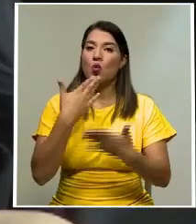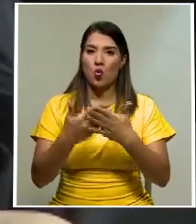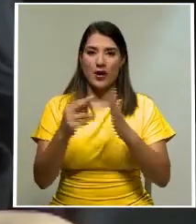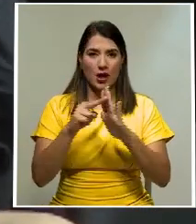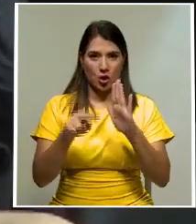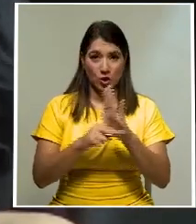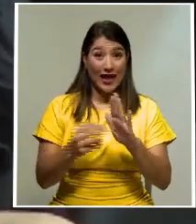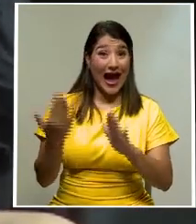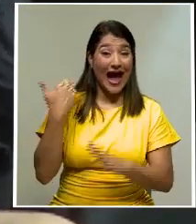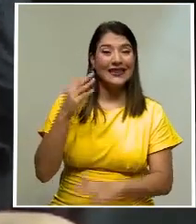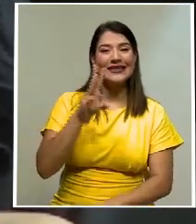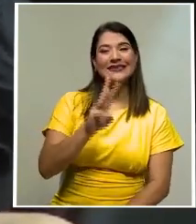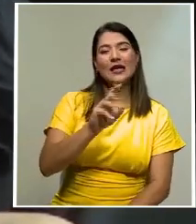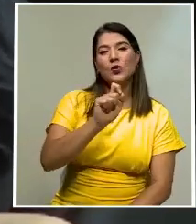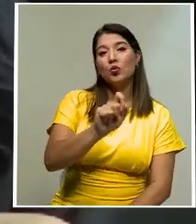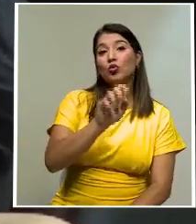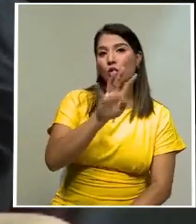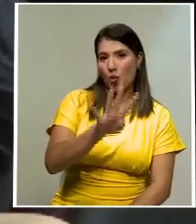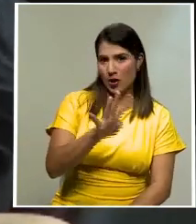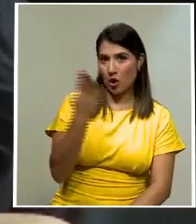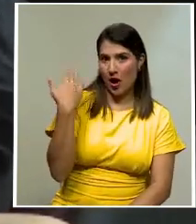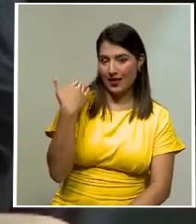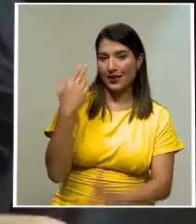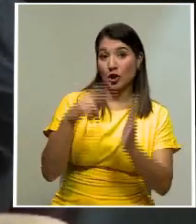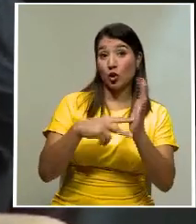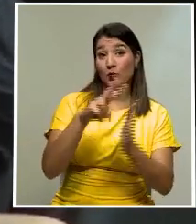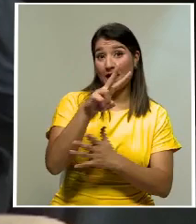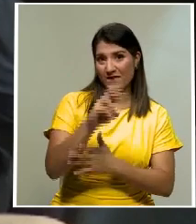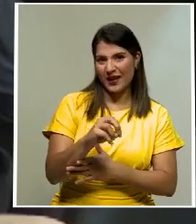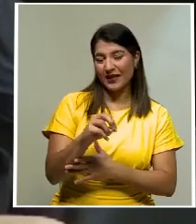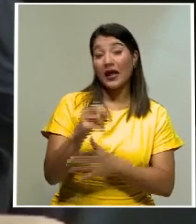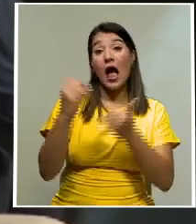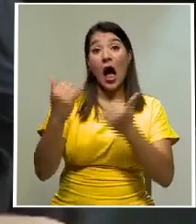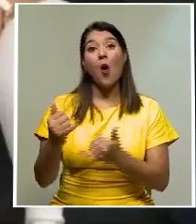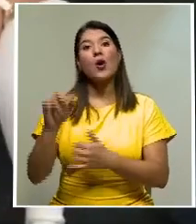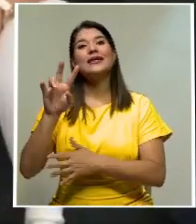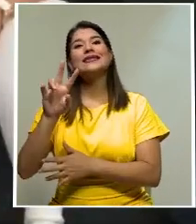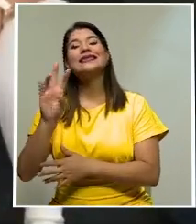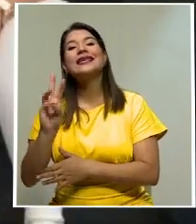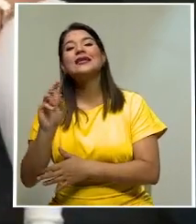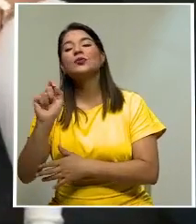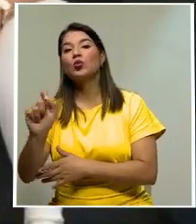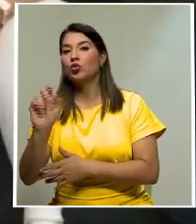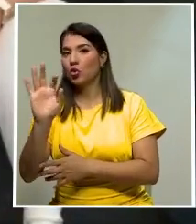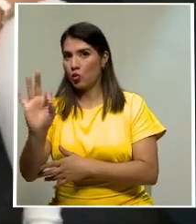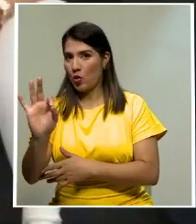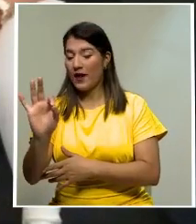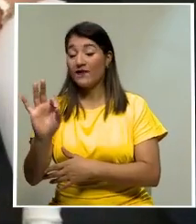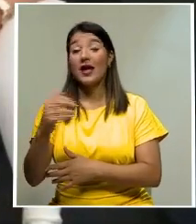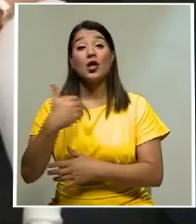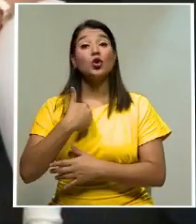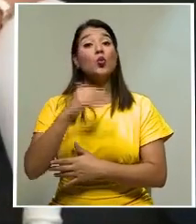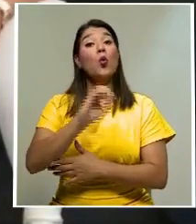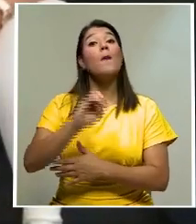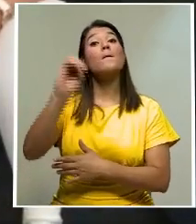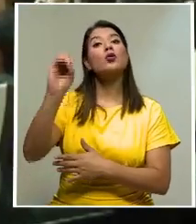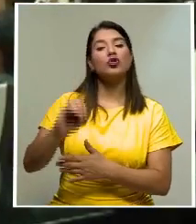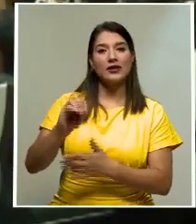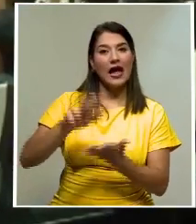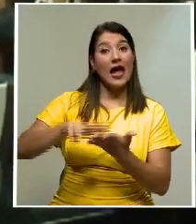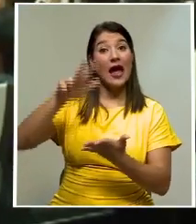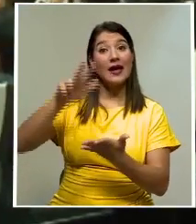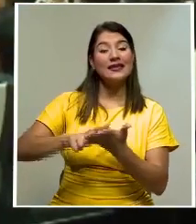de un 6,4 en el 2020 a un 6,9 en el 2021, con un porcentaje de aprobación